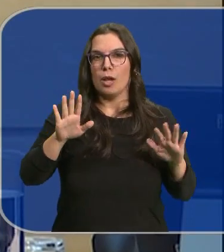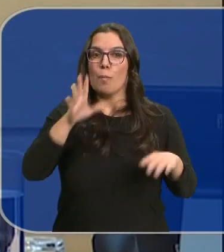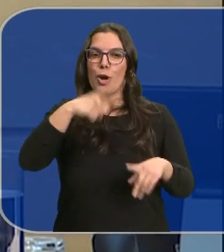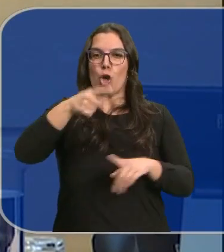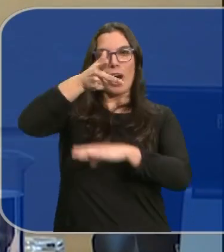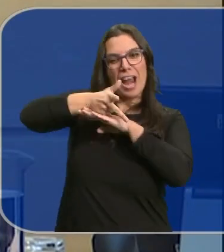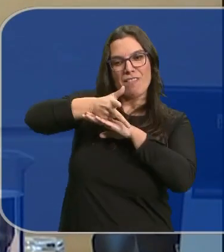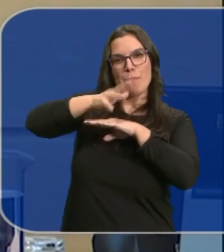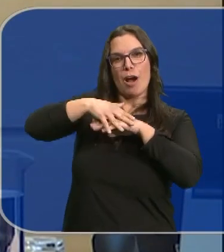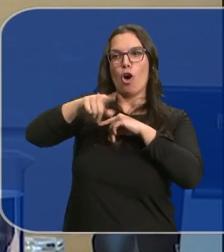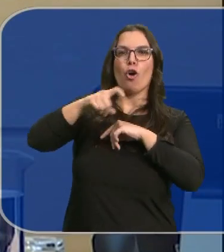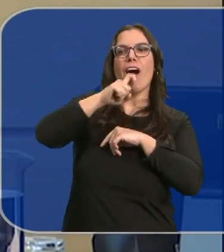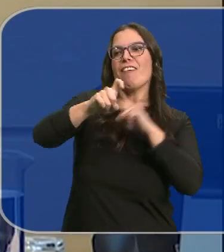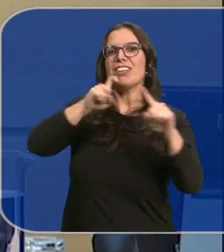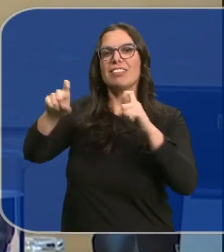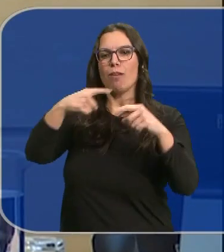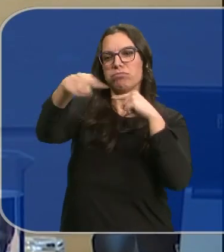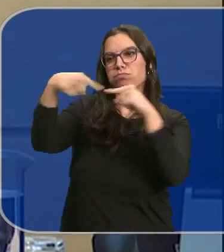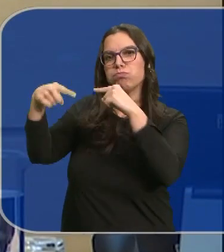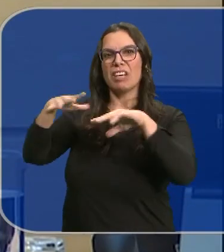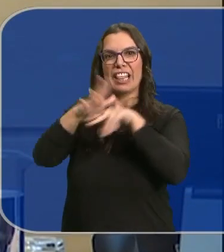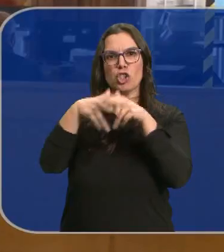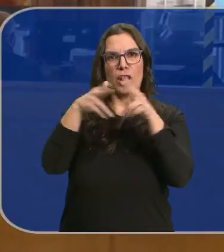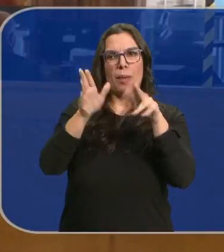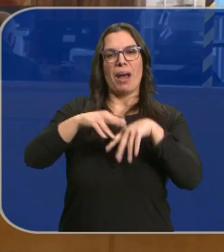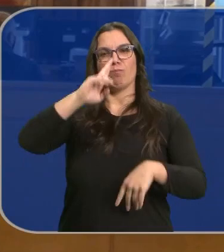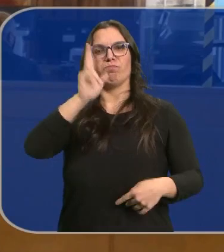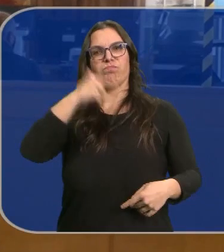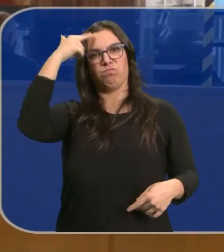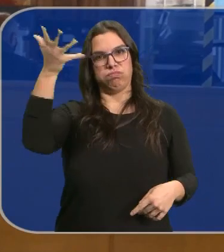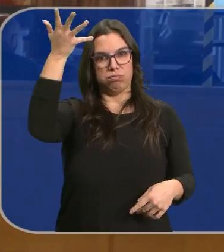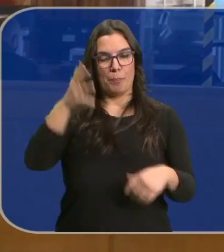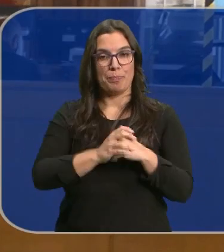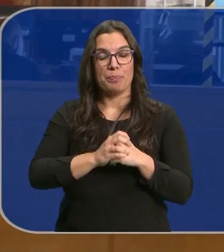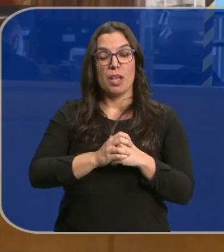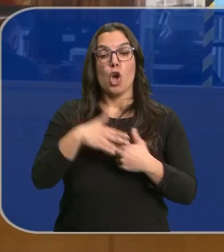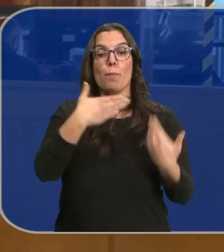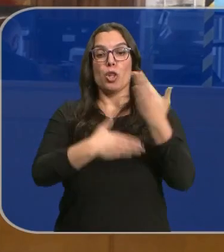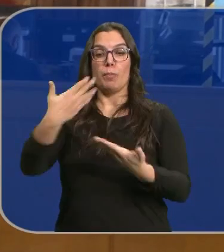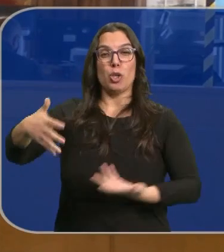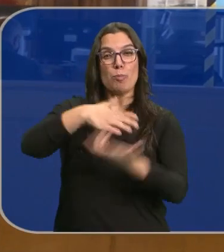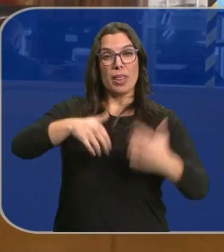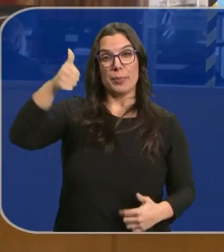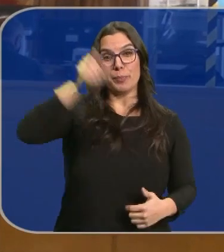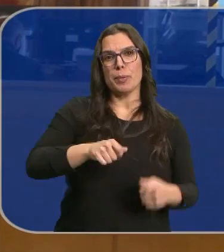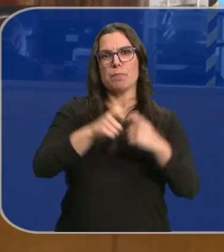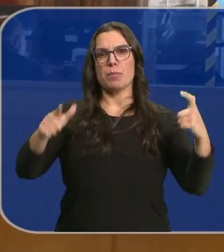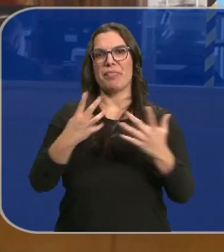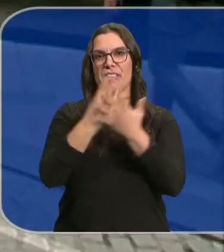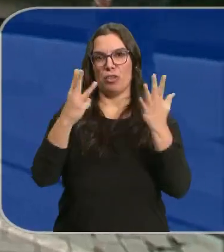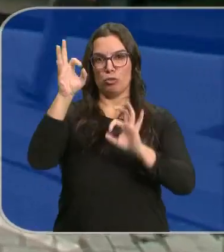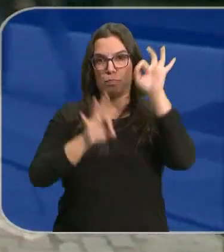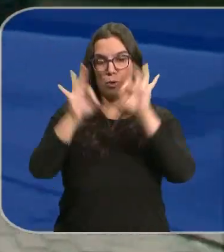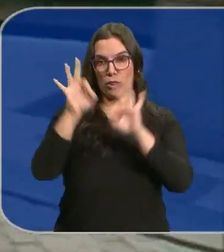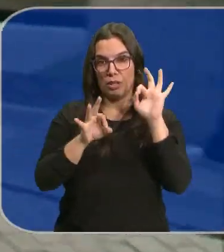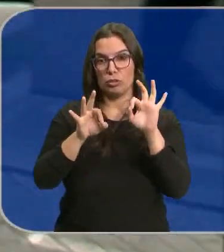para alardear ante sus iguales mediante la comunicación a través de redes sociales. Los procedimientos por violencia de género han aumentado un 18%